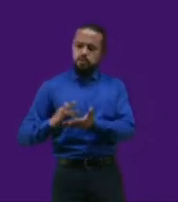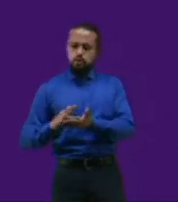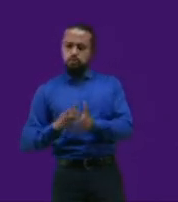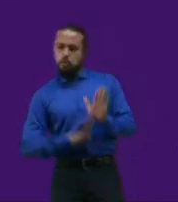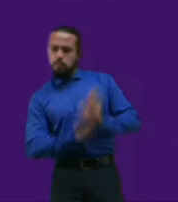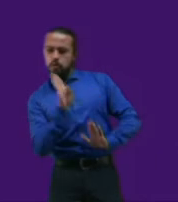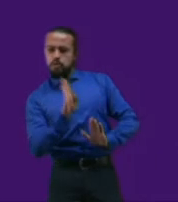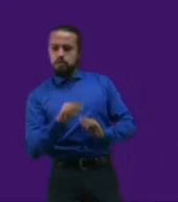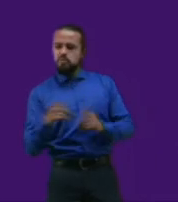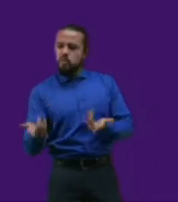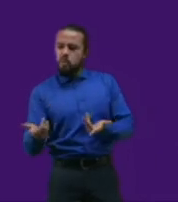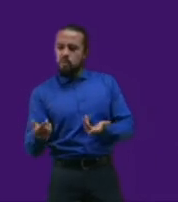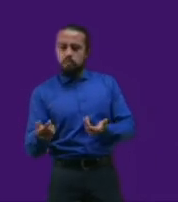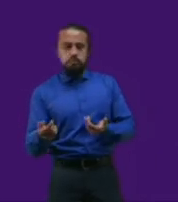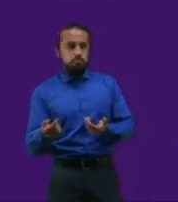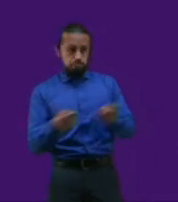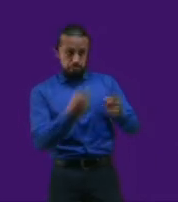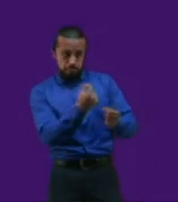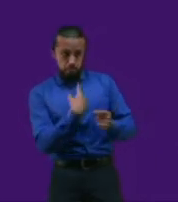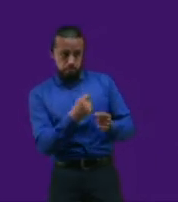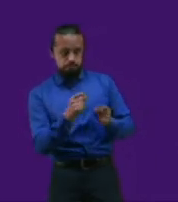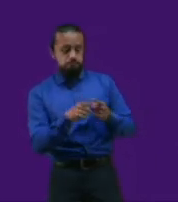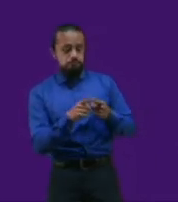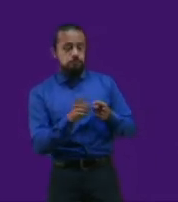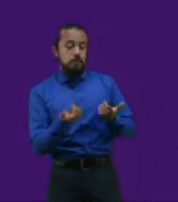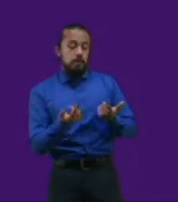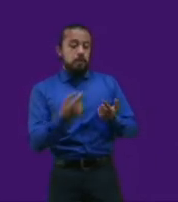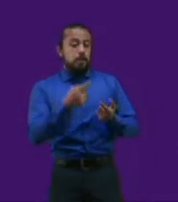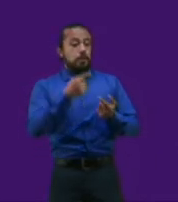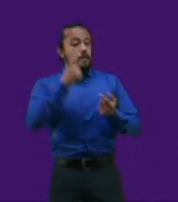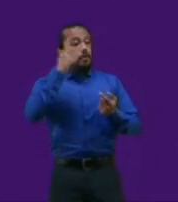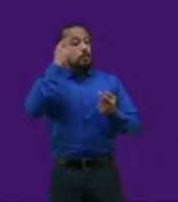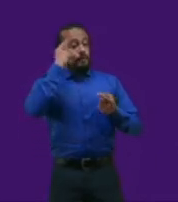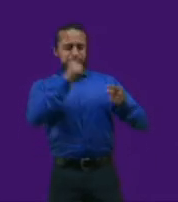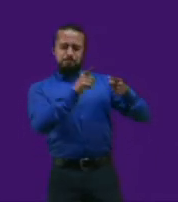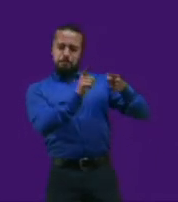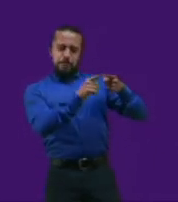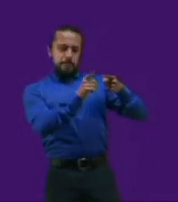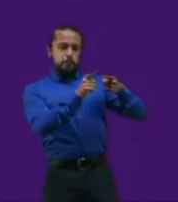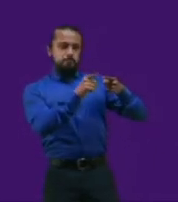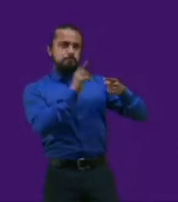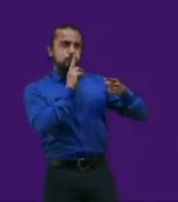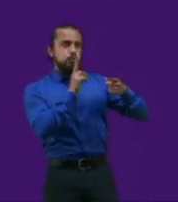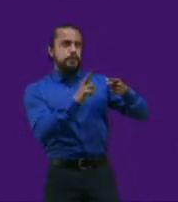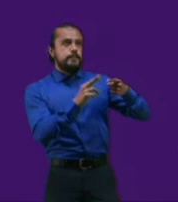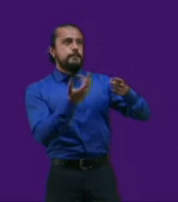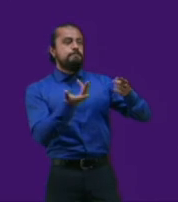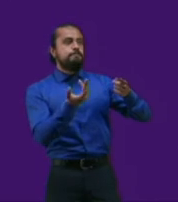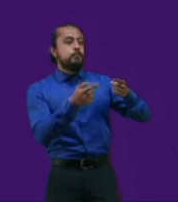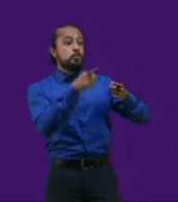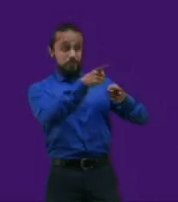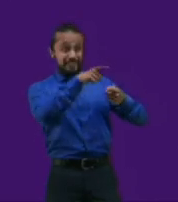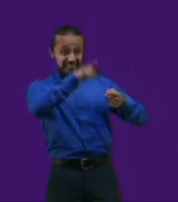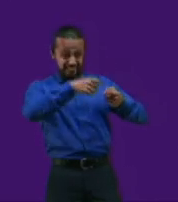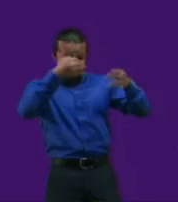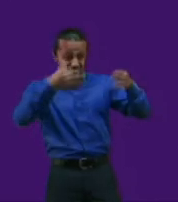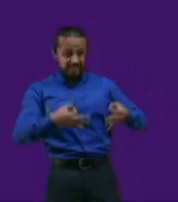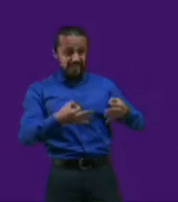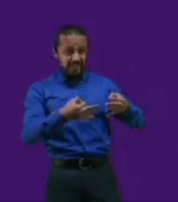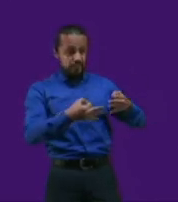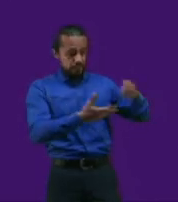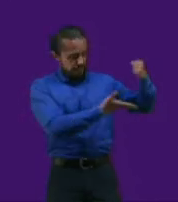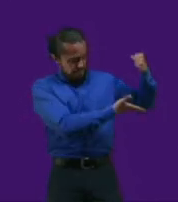yo lo dividiría en dos formas. Primero, tienes que tener claro si de verdad necesitas la inversión. O sea, muchas